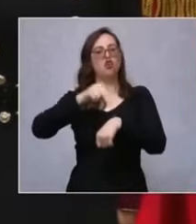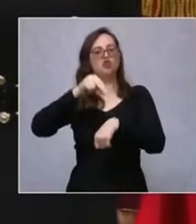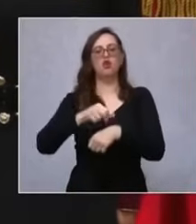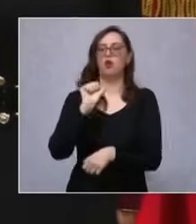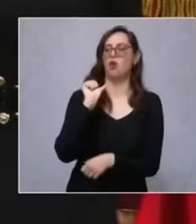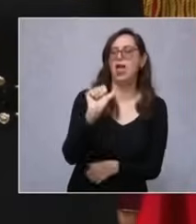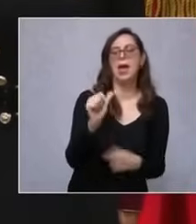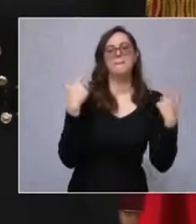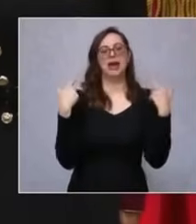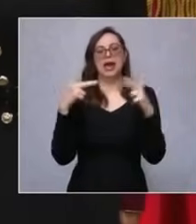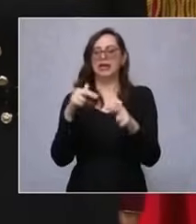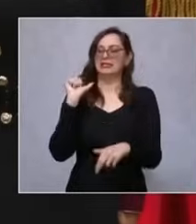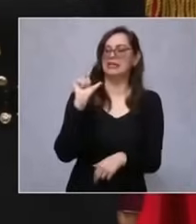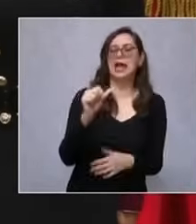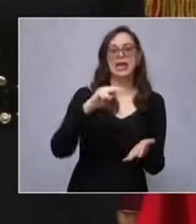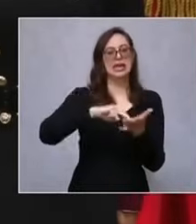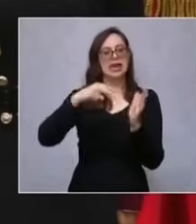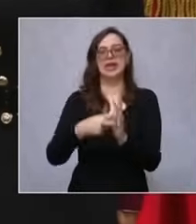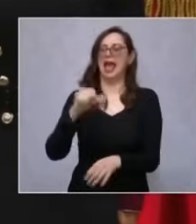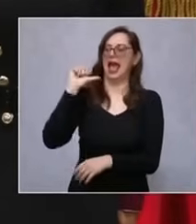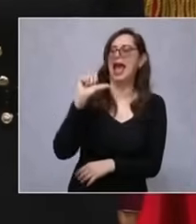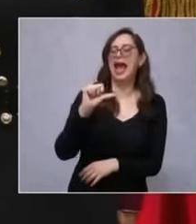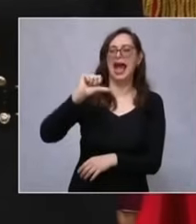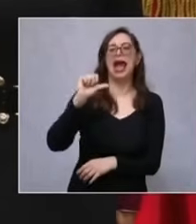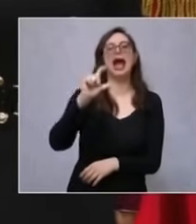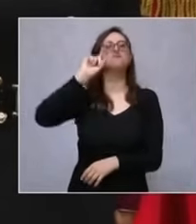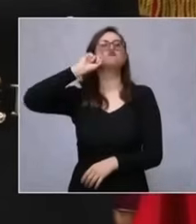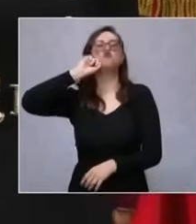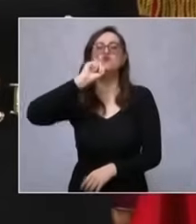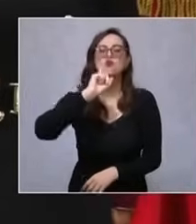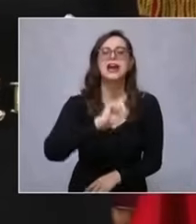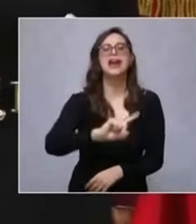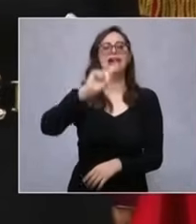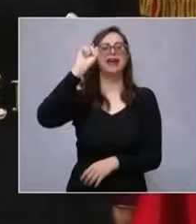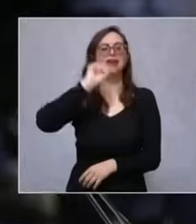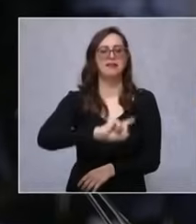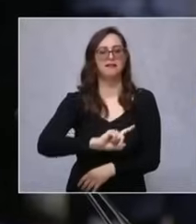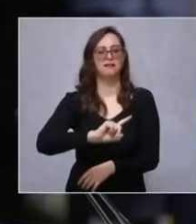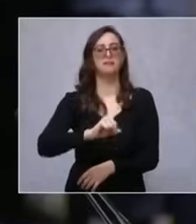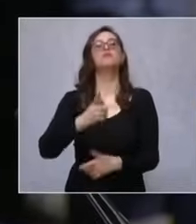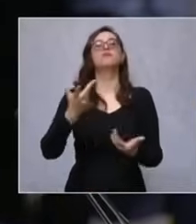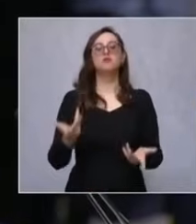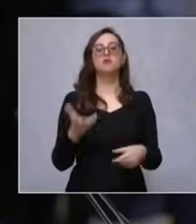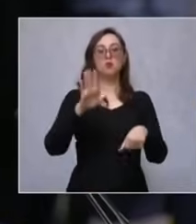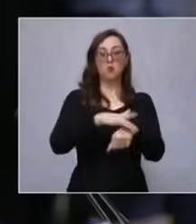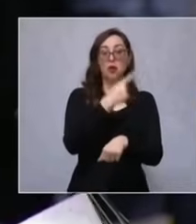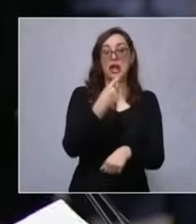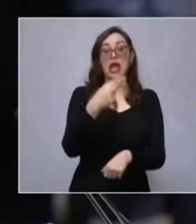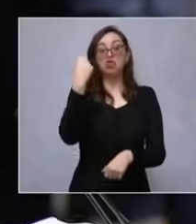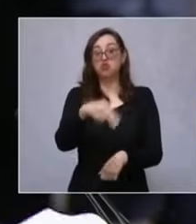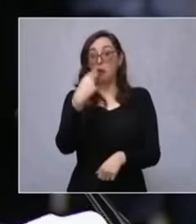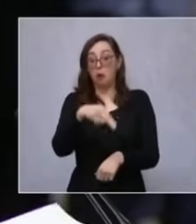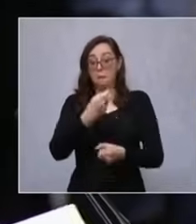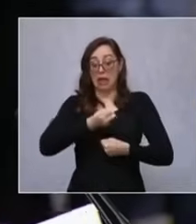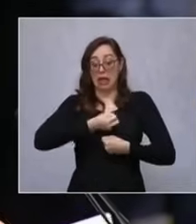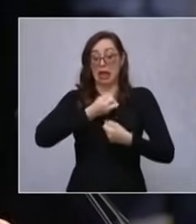artículo masculino para tanto varones como hembras. Como nos está pidiendo que es el artículo femenino. Siempre que muchas decían